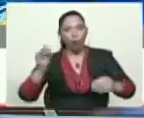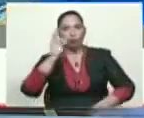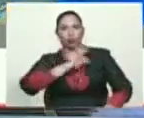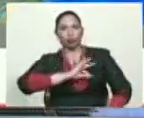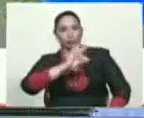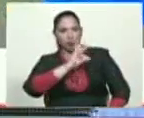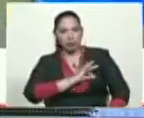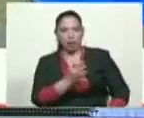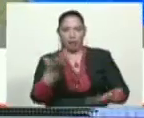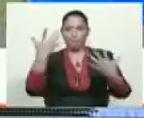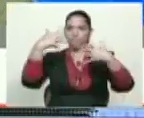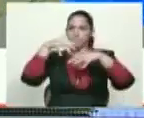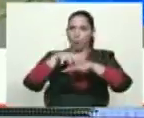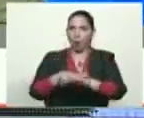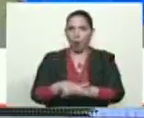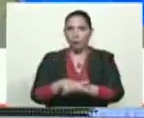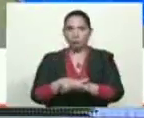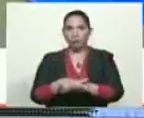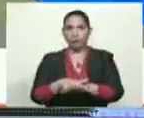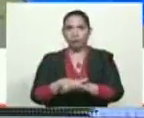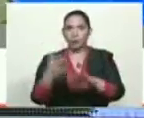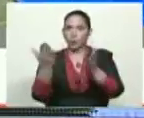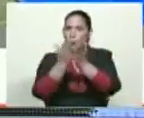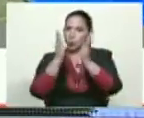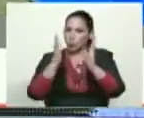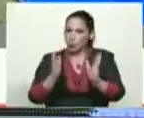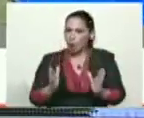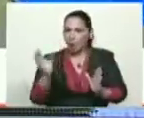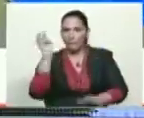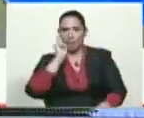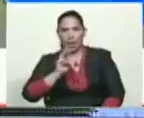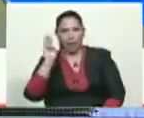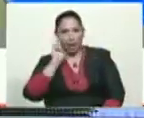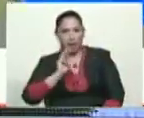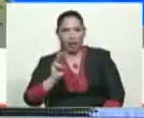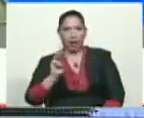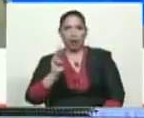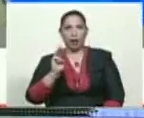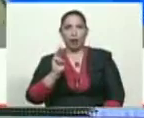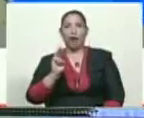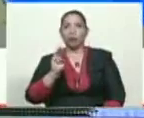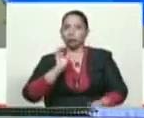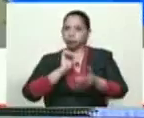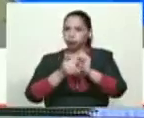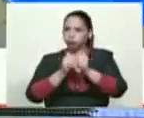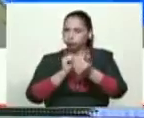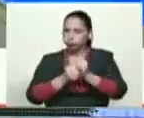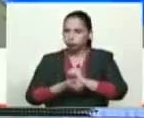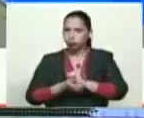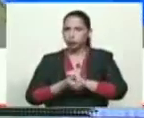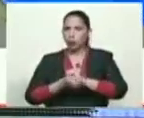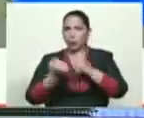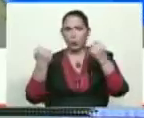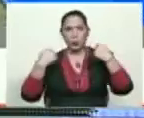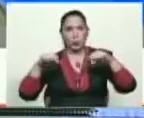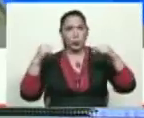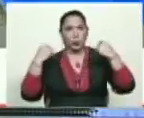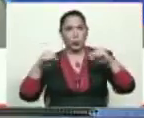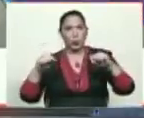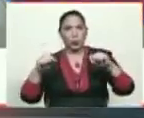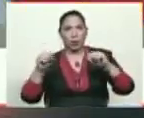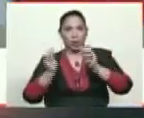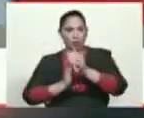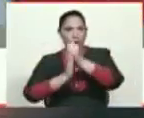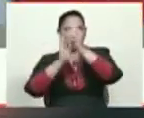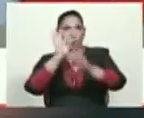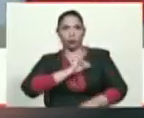es la tarea de los estudiantes de las maestras de los maestros de los deportistas de los entrenadores de los líderes